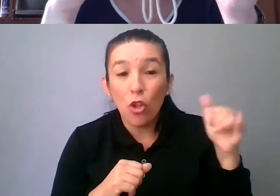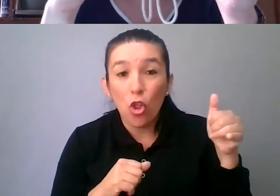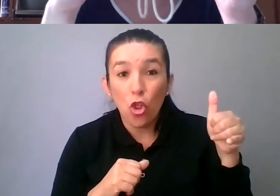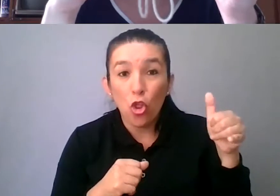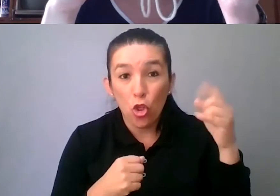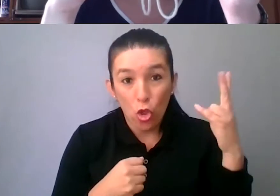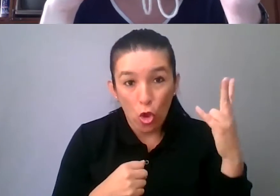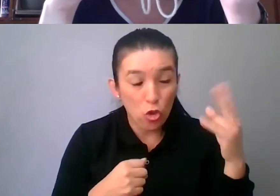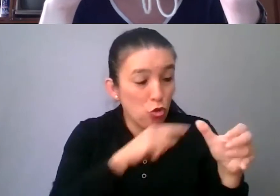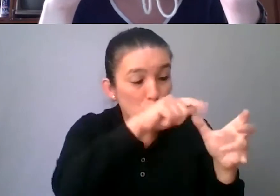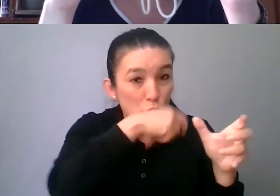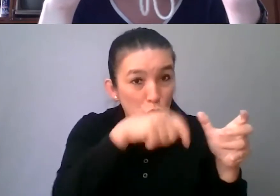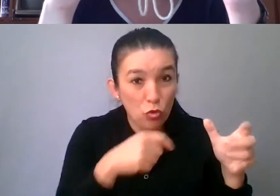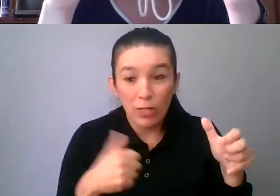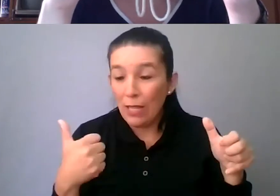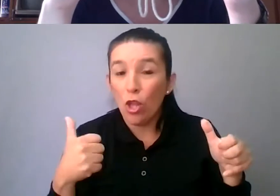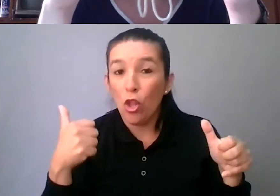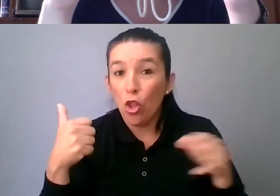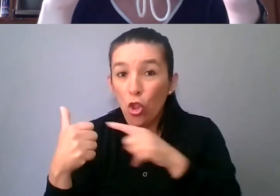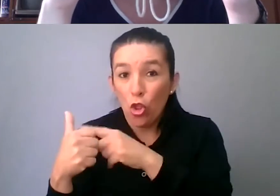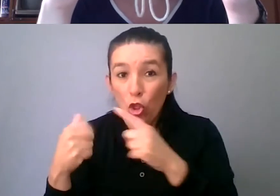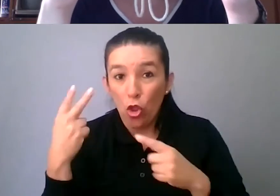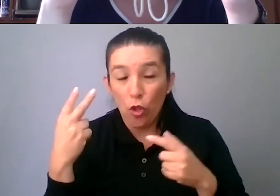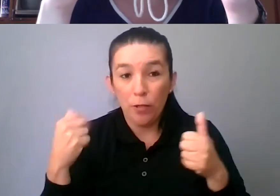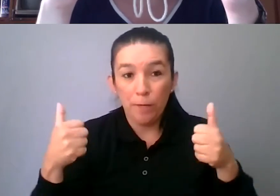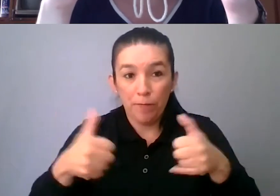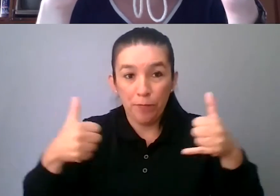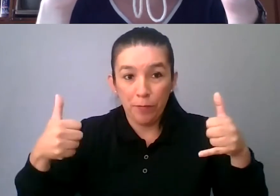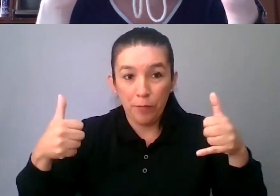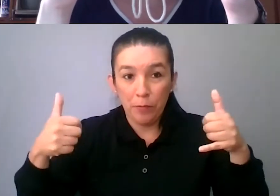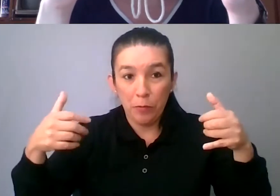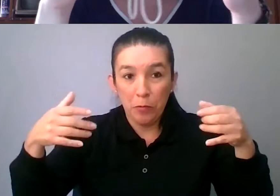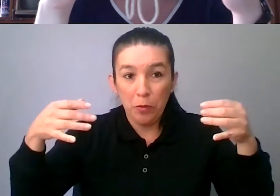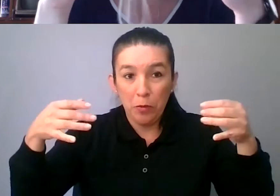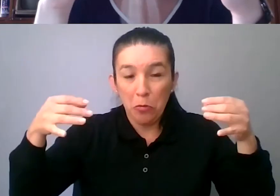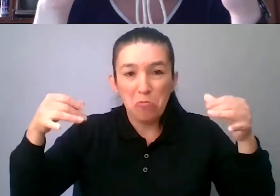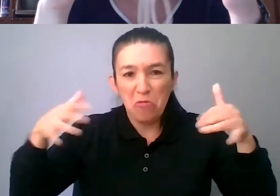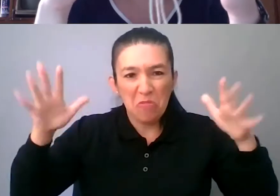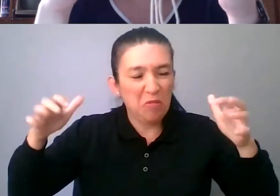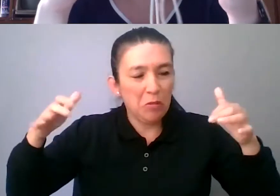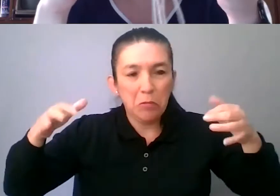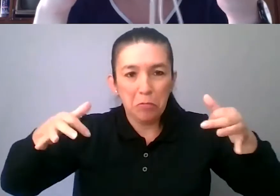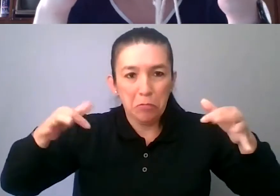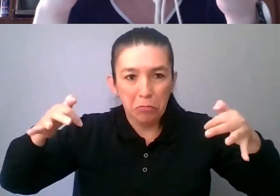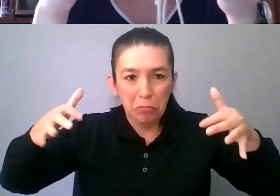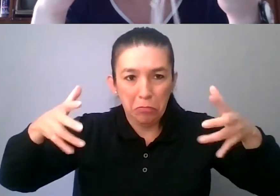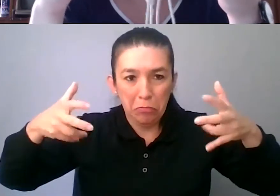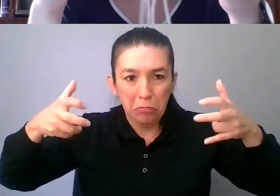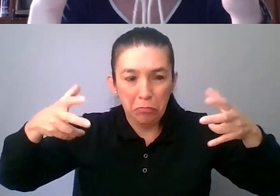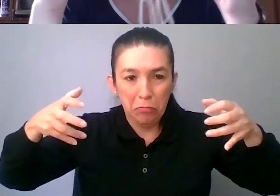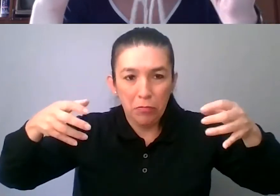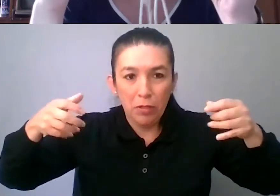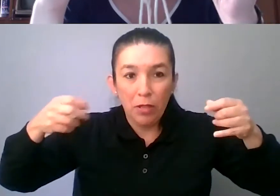derecho. Las cuerdas que tengo en el pulgar y en el índice las puedo sacar, las puedo mover como yo quiera,